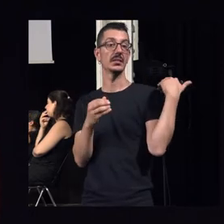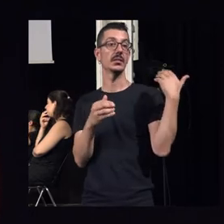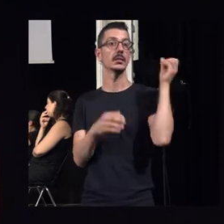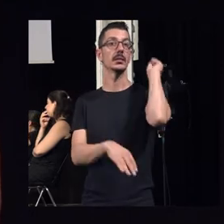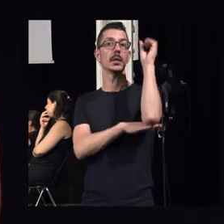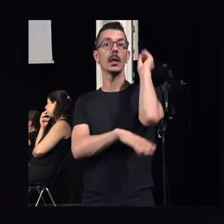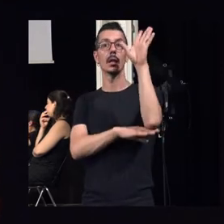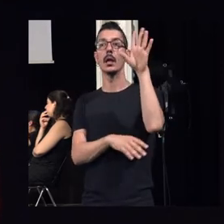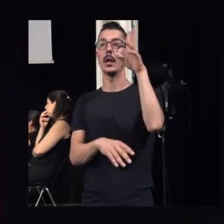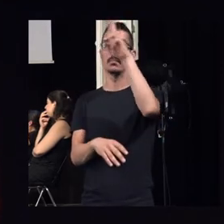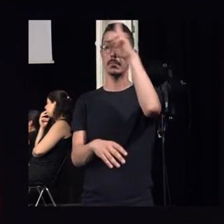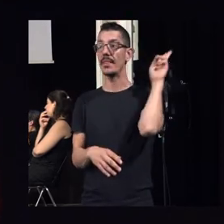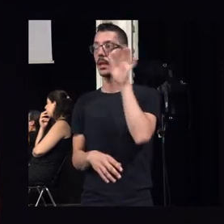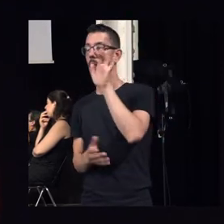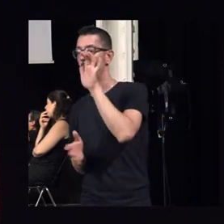Puerto Madrid.